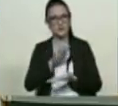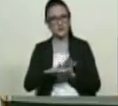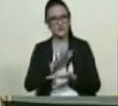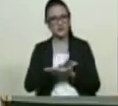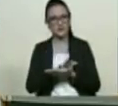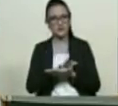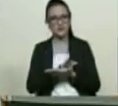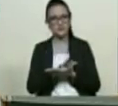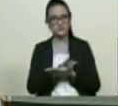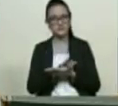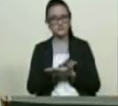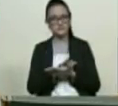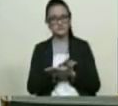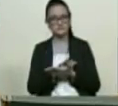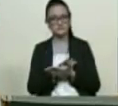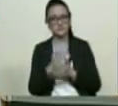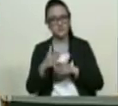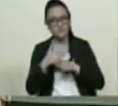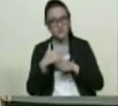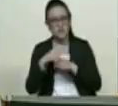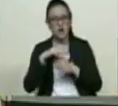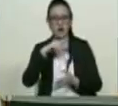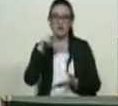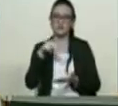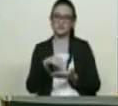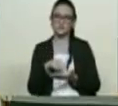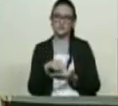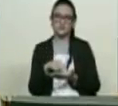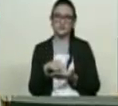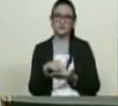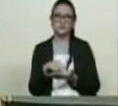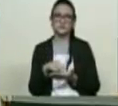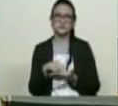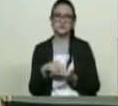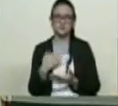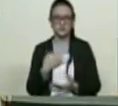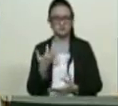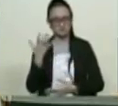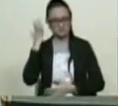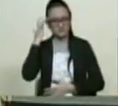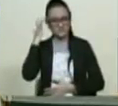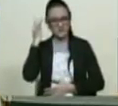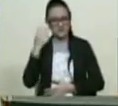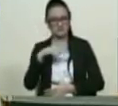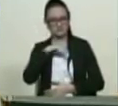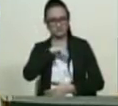la reconciliación nacional. Yo tengo la certeza absoluta de que los